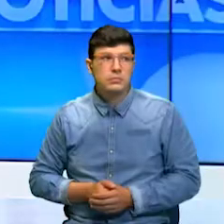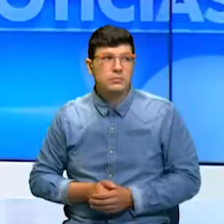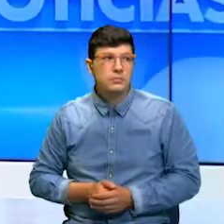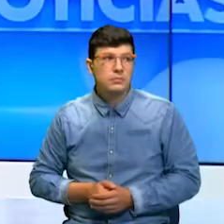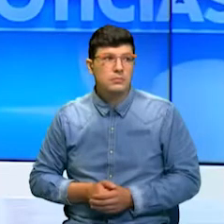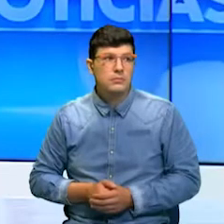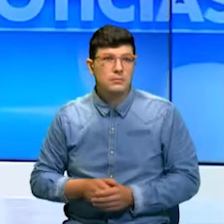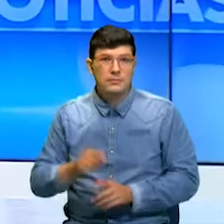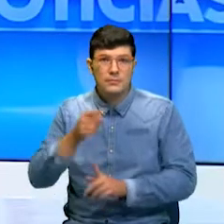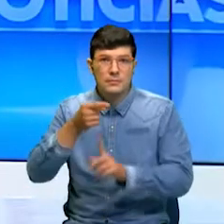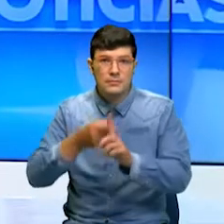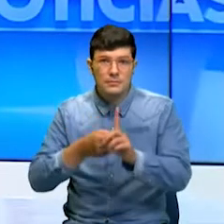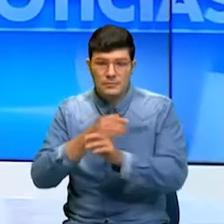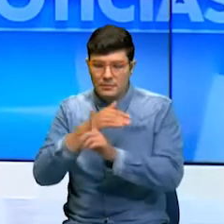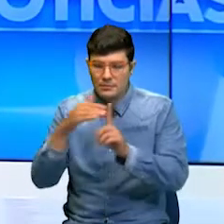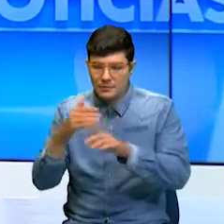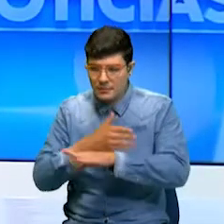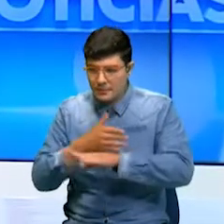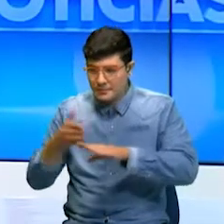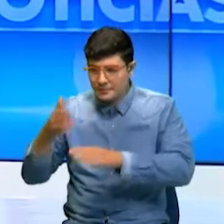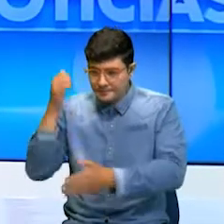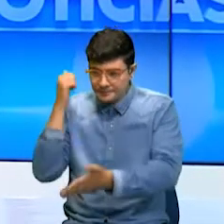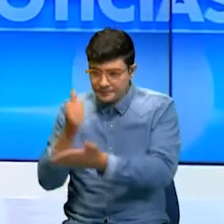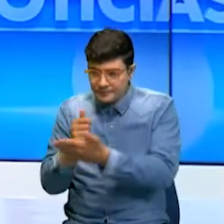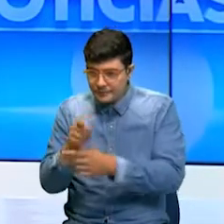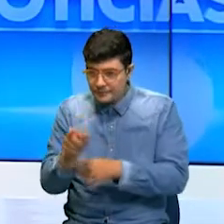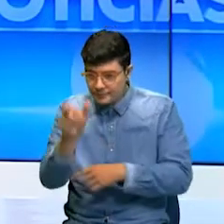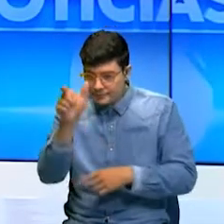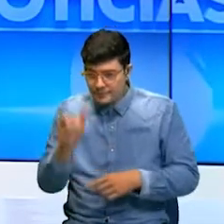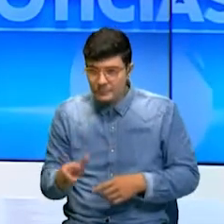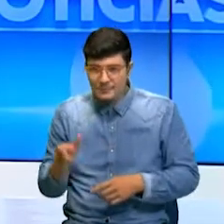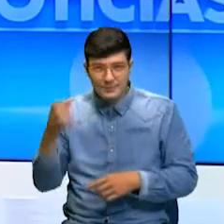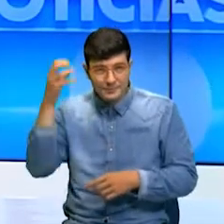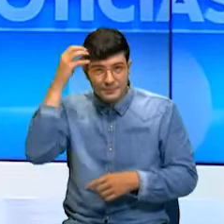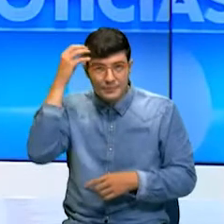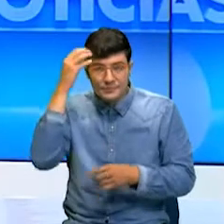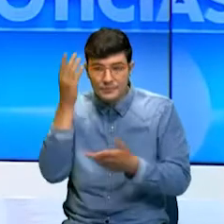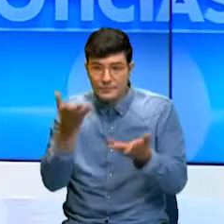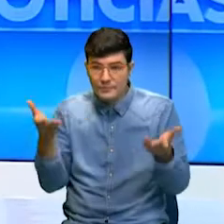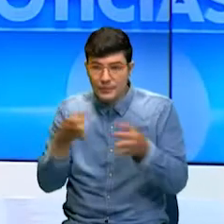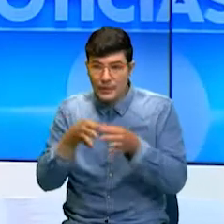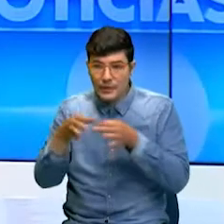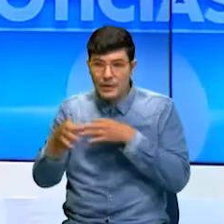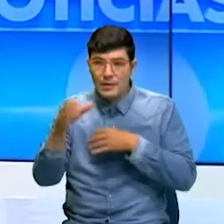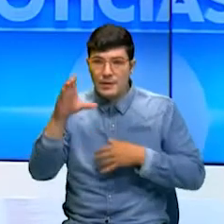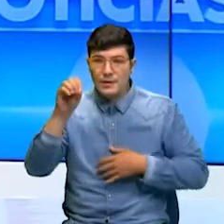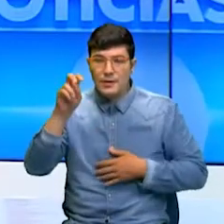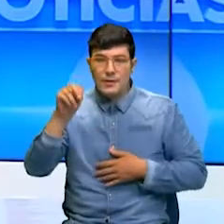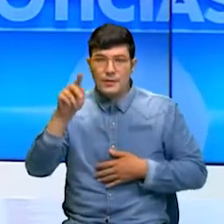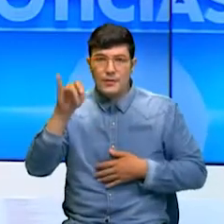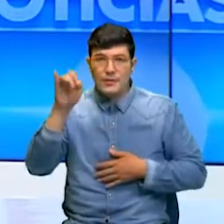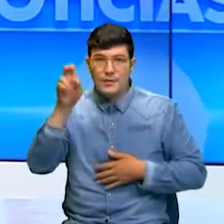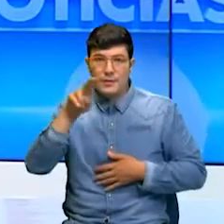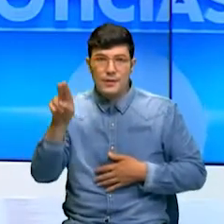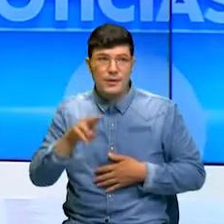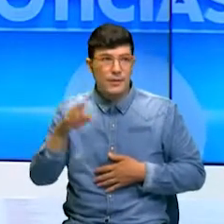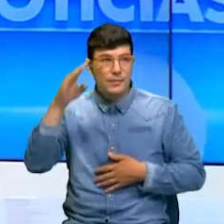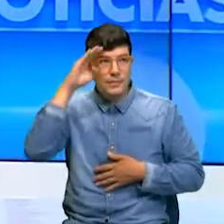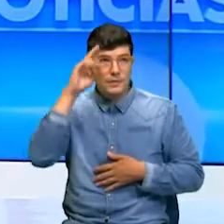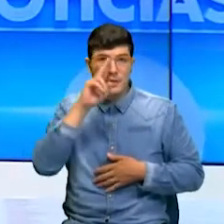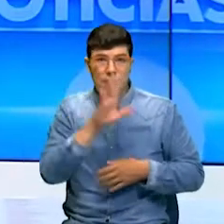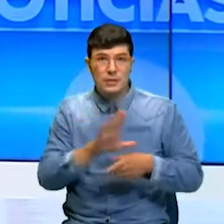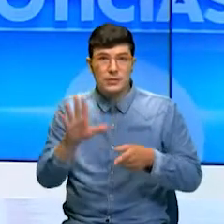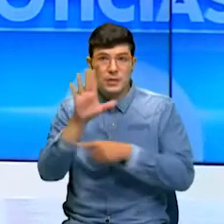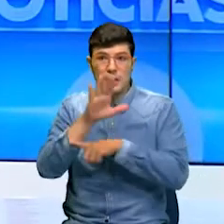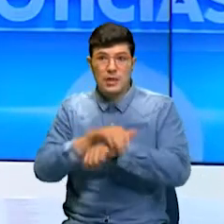y un mes y medio después del homicidio de una persona con síndrome de down en confines la policía capturó a dos de los responsables de